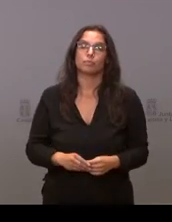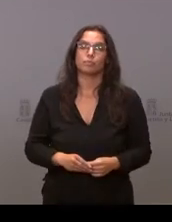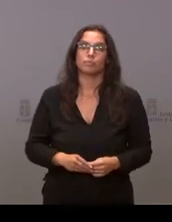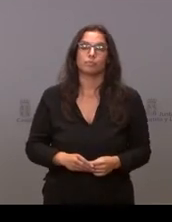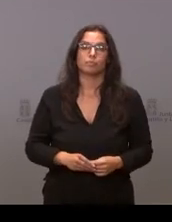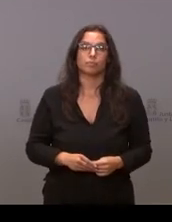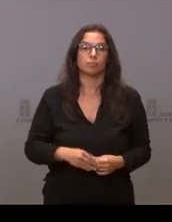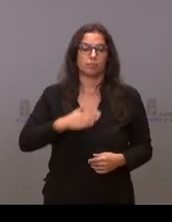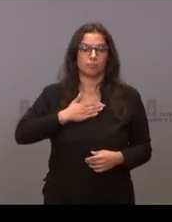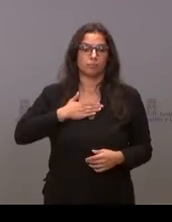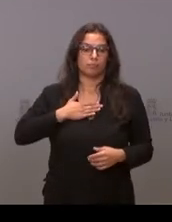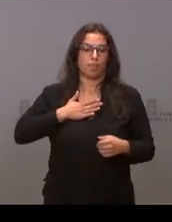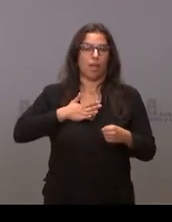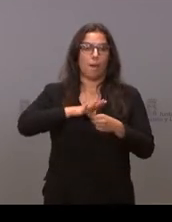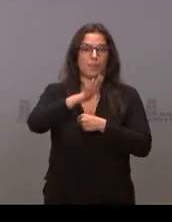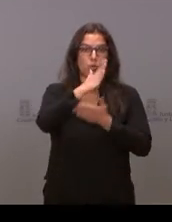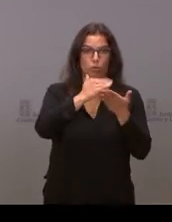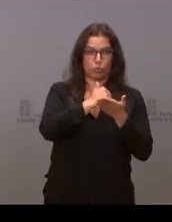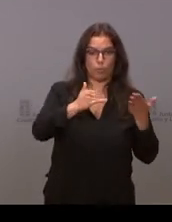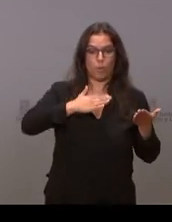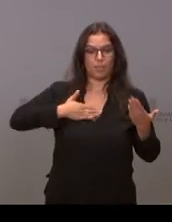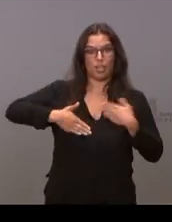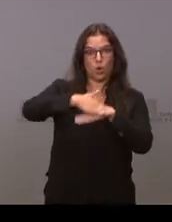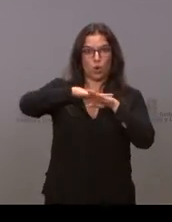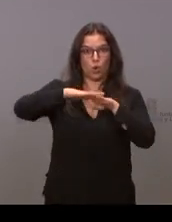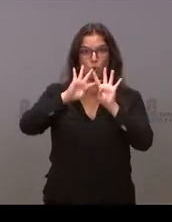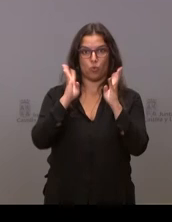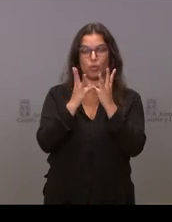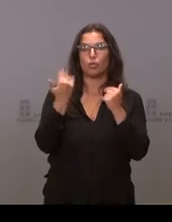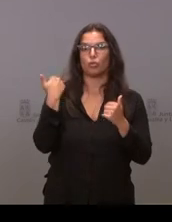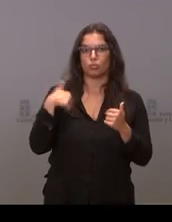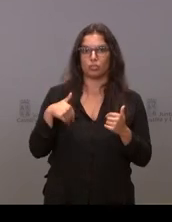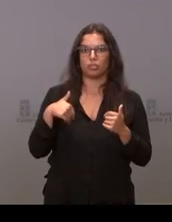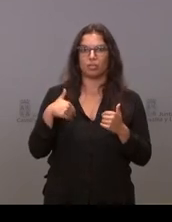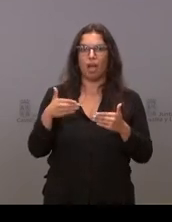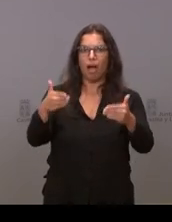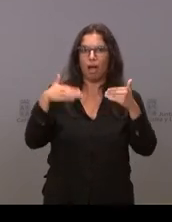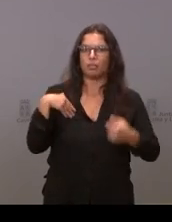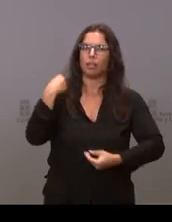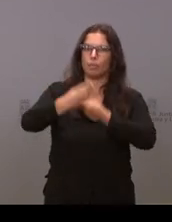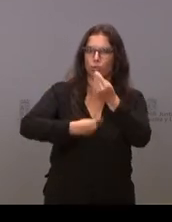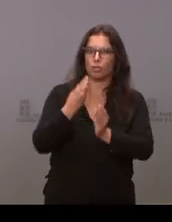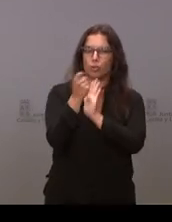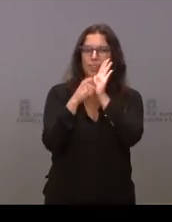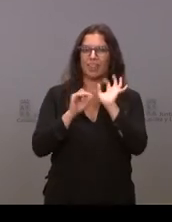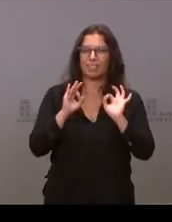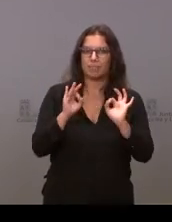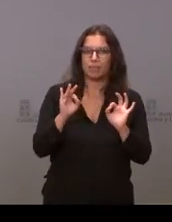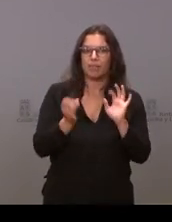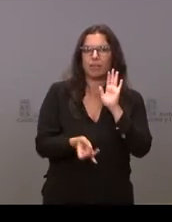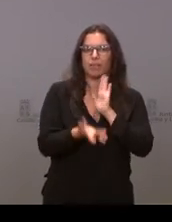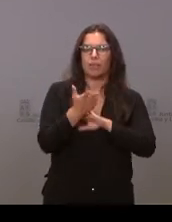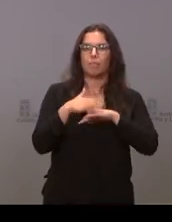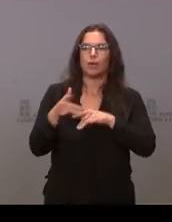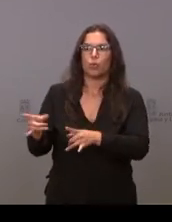óptica autonómica, desde mi gobierno, ya hemos adelantado actuaciones con medidas específicas para